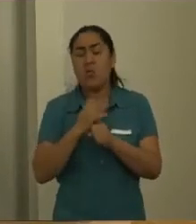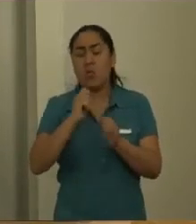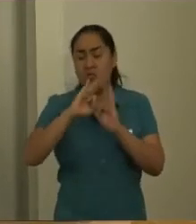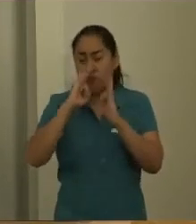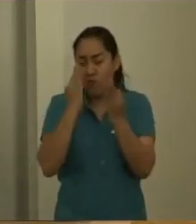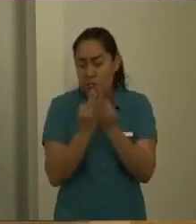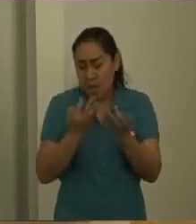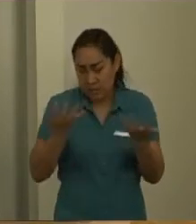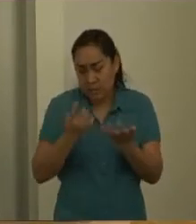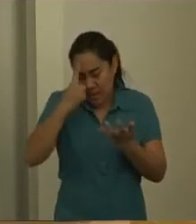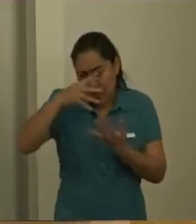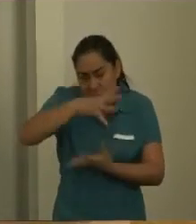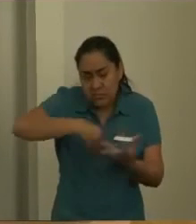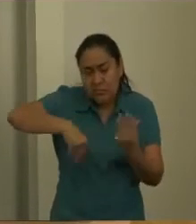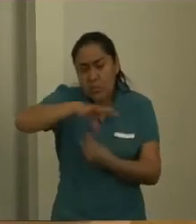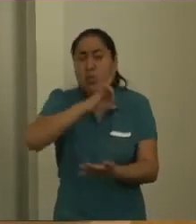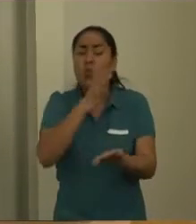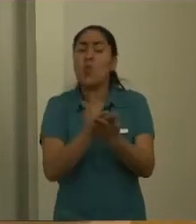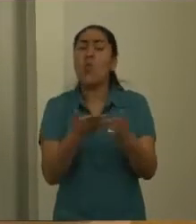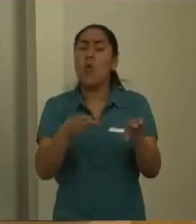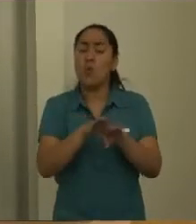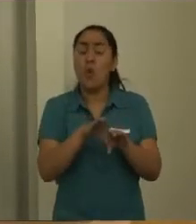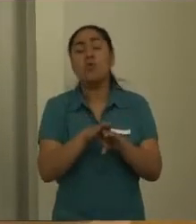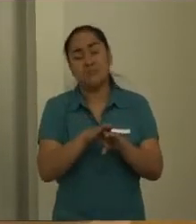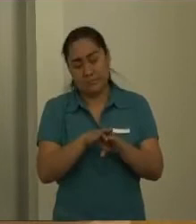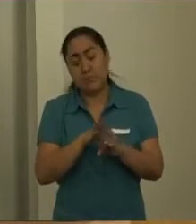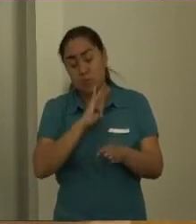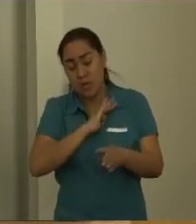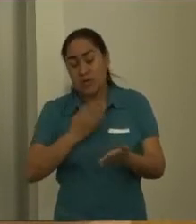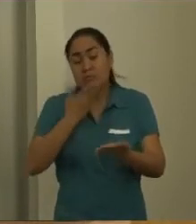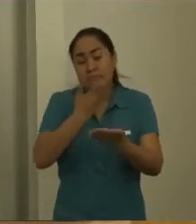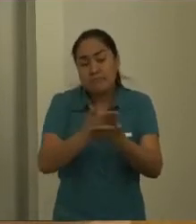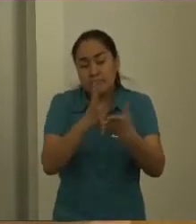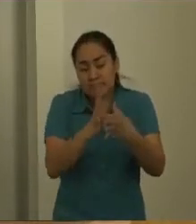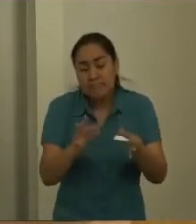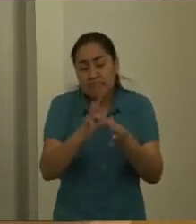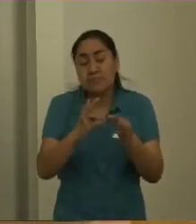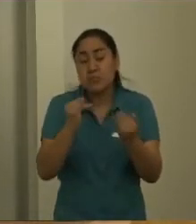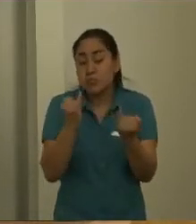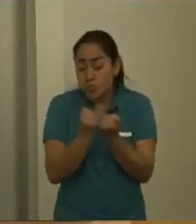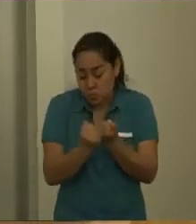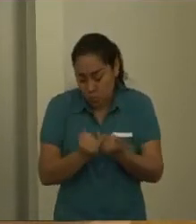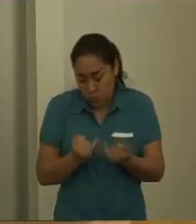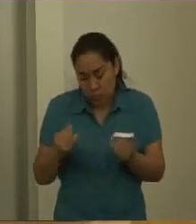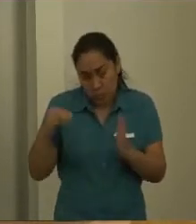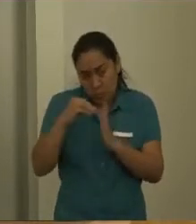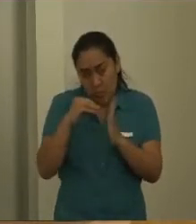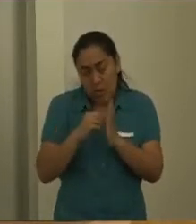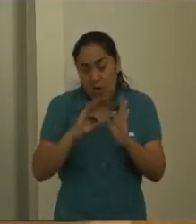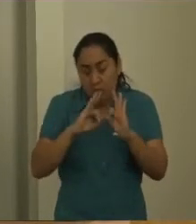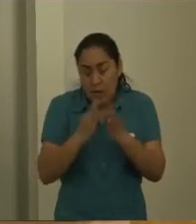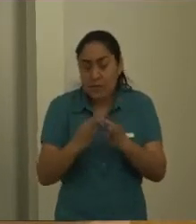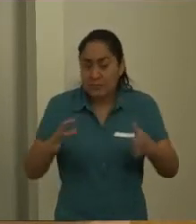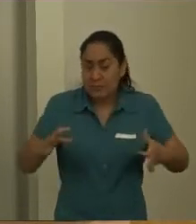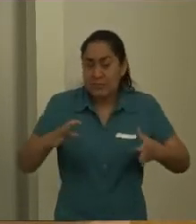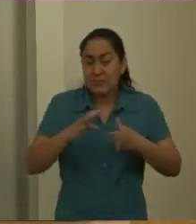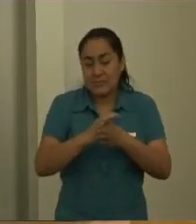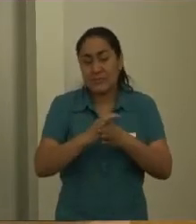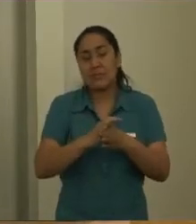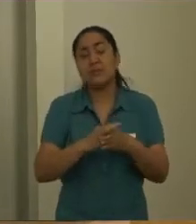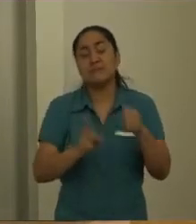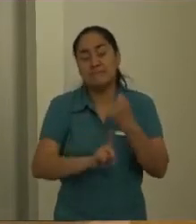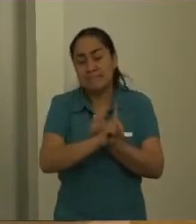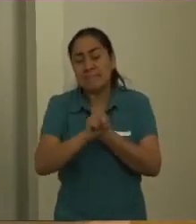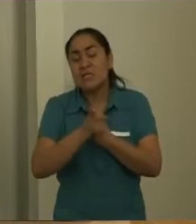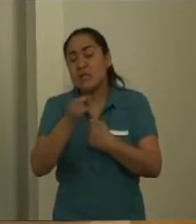sostenible se puede dar sólo si se replantea el modelo actual que ha reforzado los conflictos y el